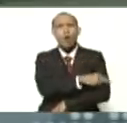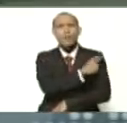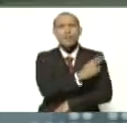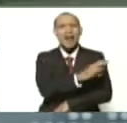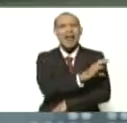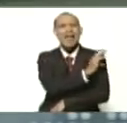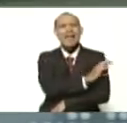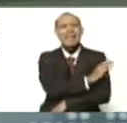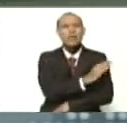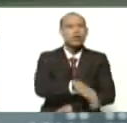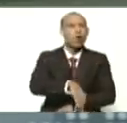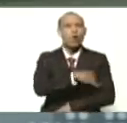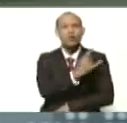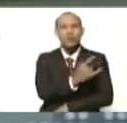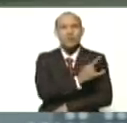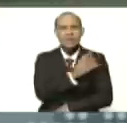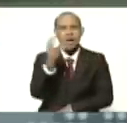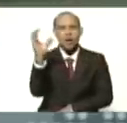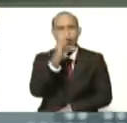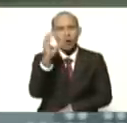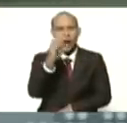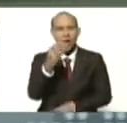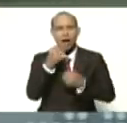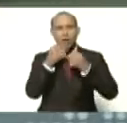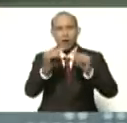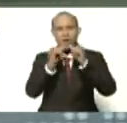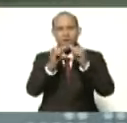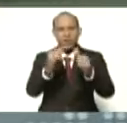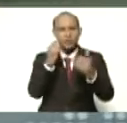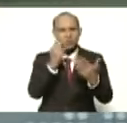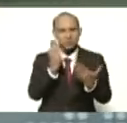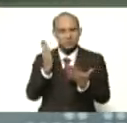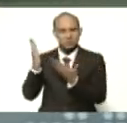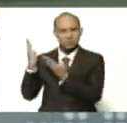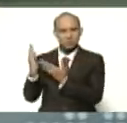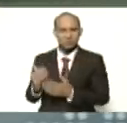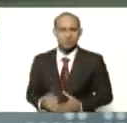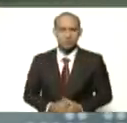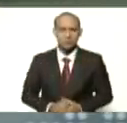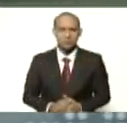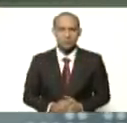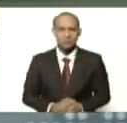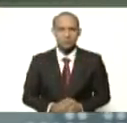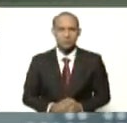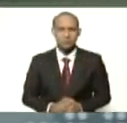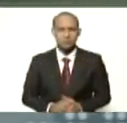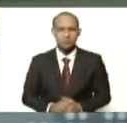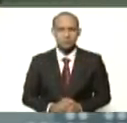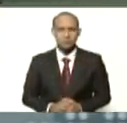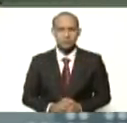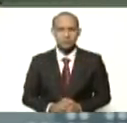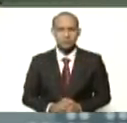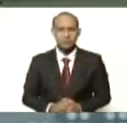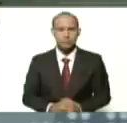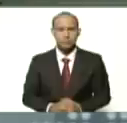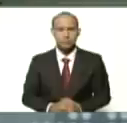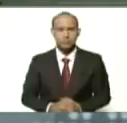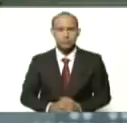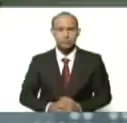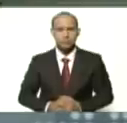buenas noticias para la gran caracas adelante alcaldesa de alcaldesa de